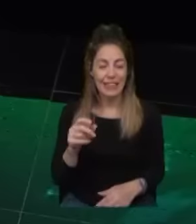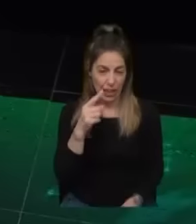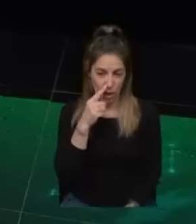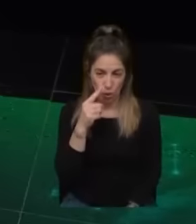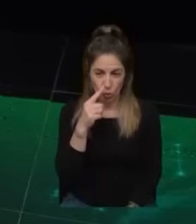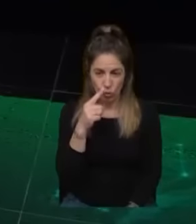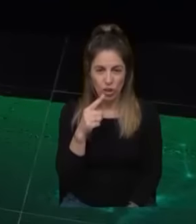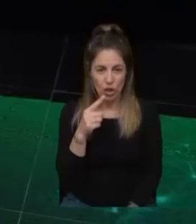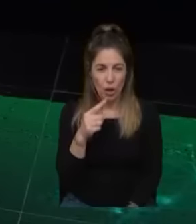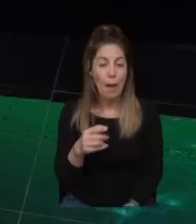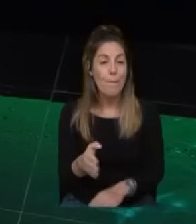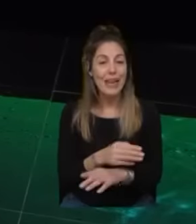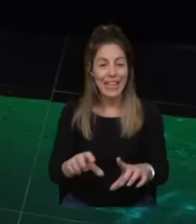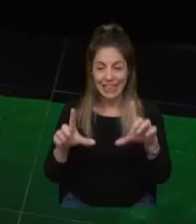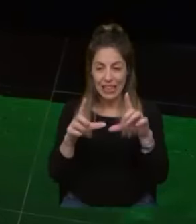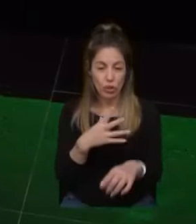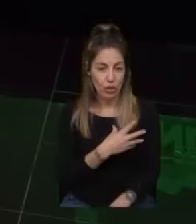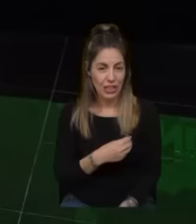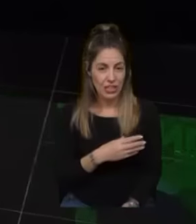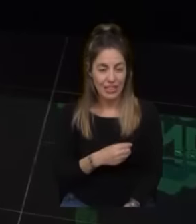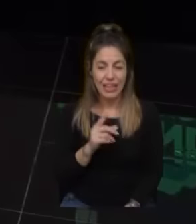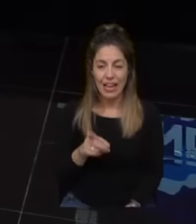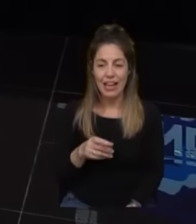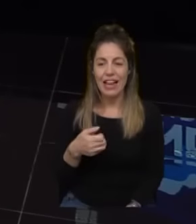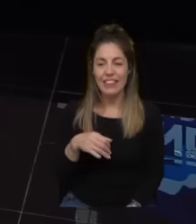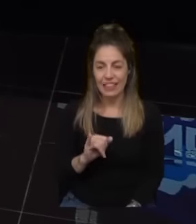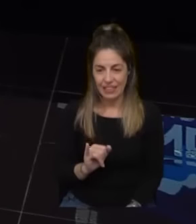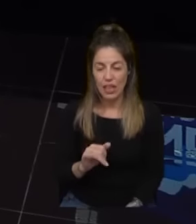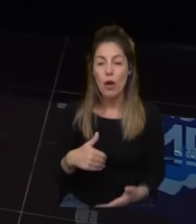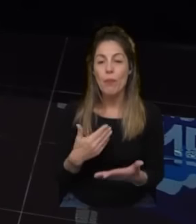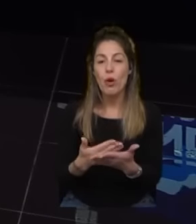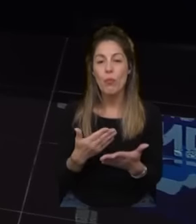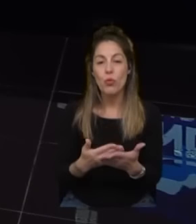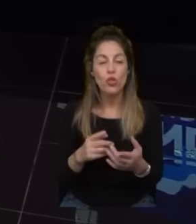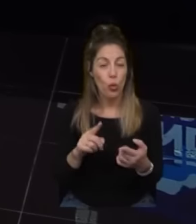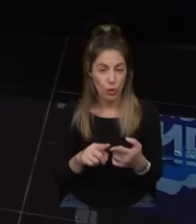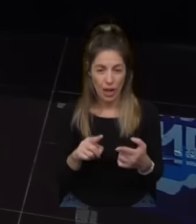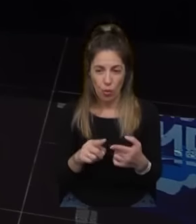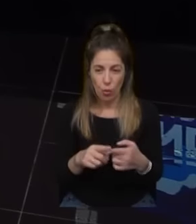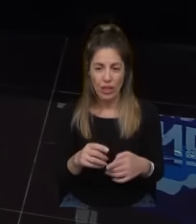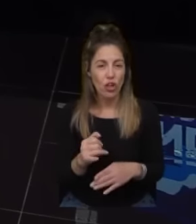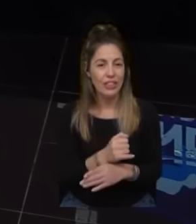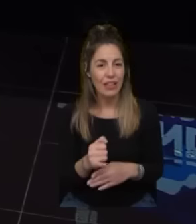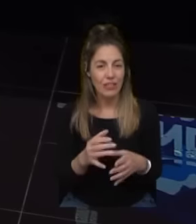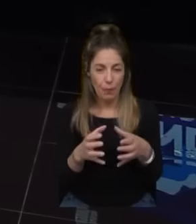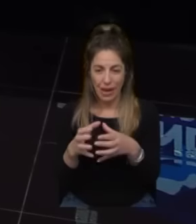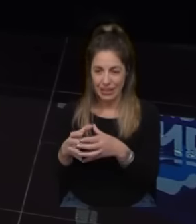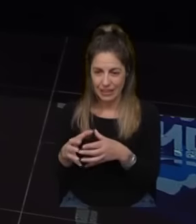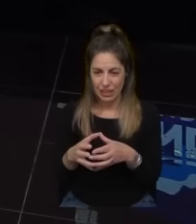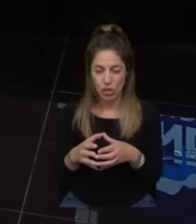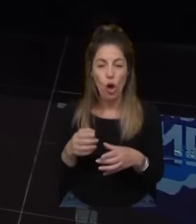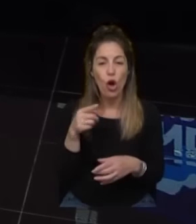junio, porque el precandidato nacionalista Jorge Gandini propuso alcanzar un acuerdo interpartidario contra